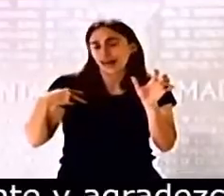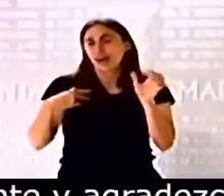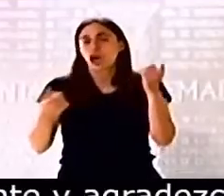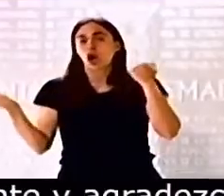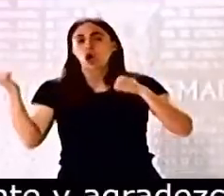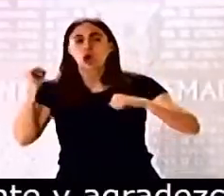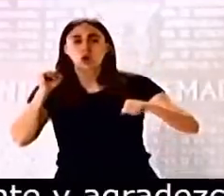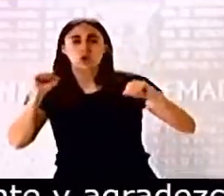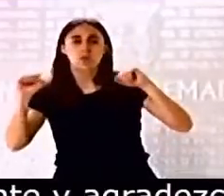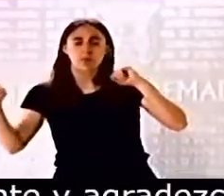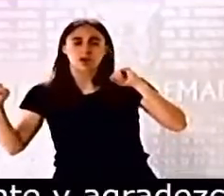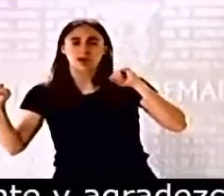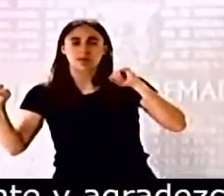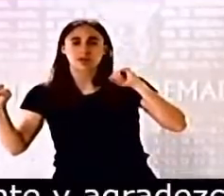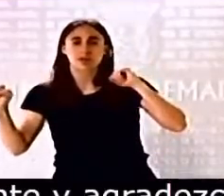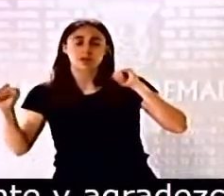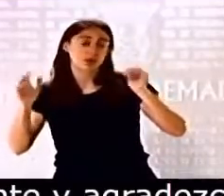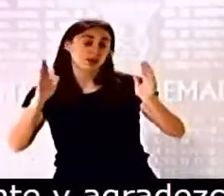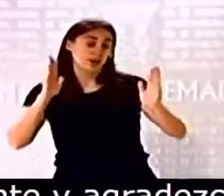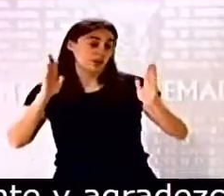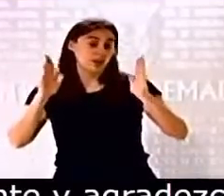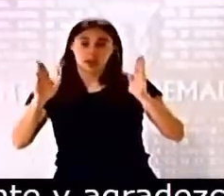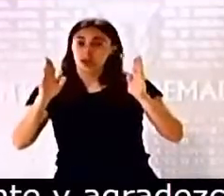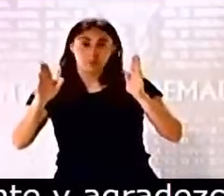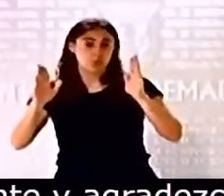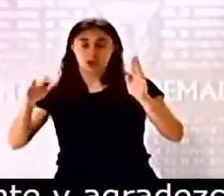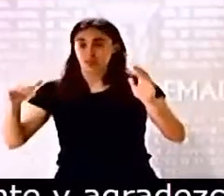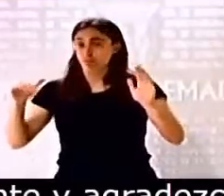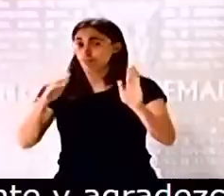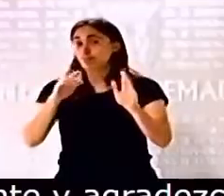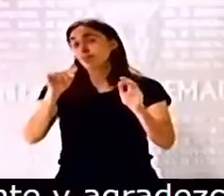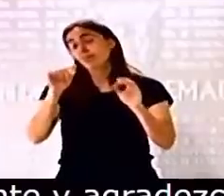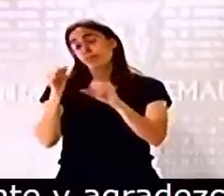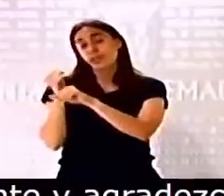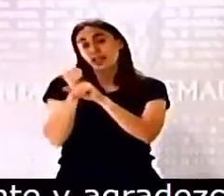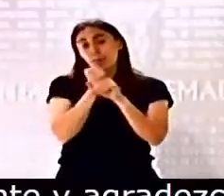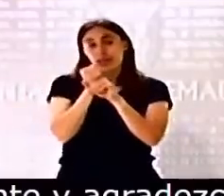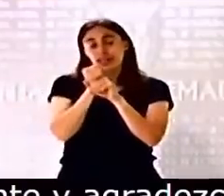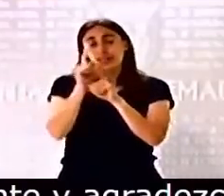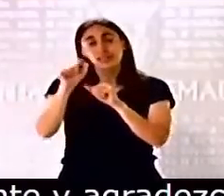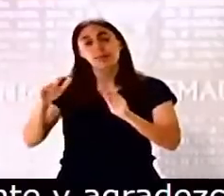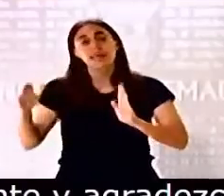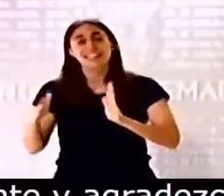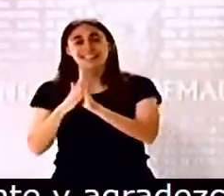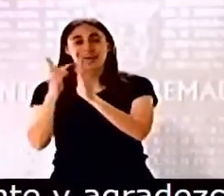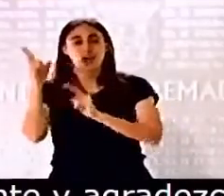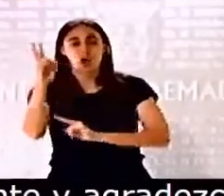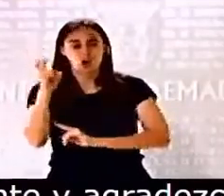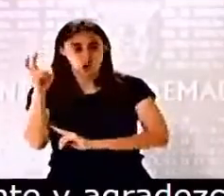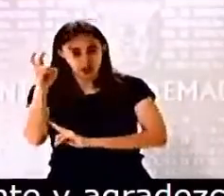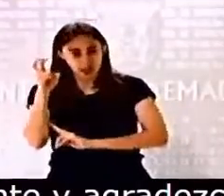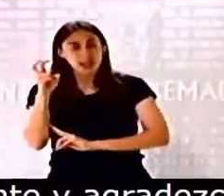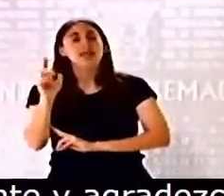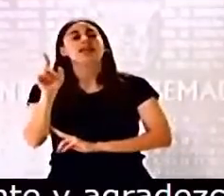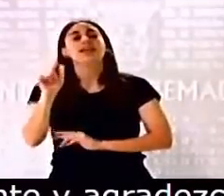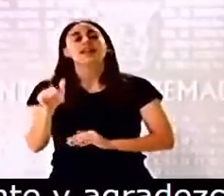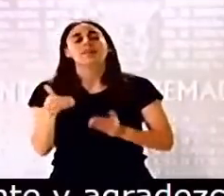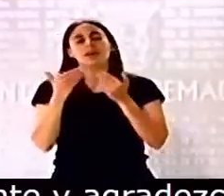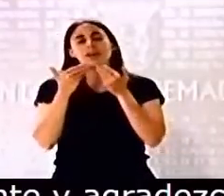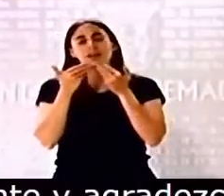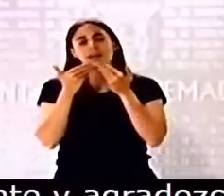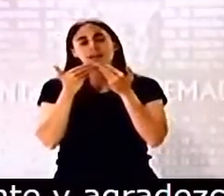que ha tenido durante todo el tiempo de la Semana Santa y de San José. También que agradezca y felicite